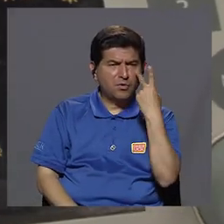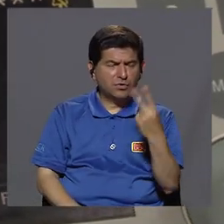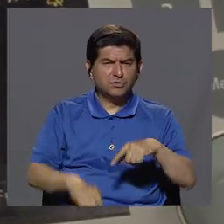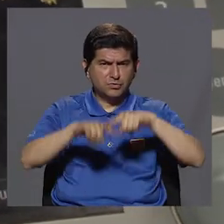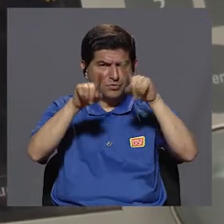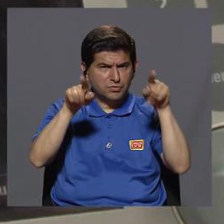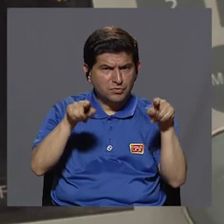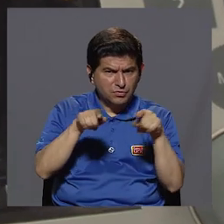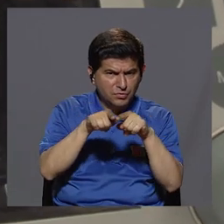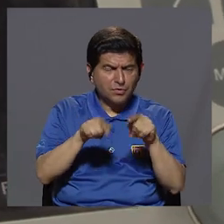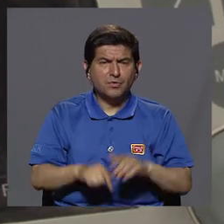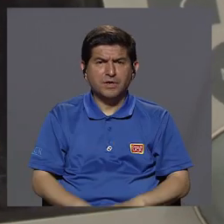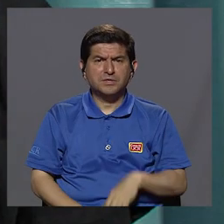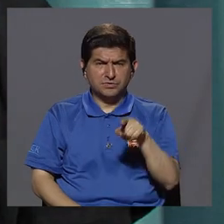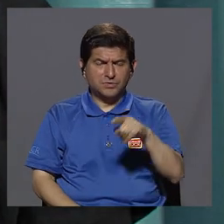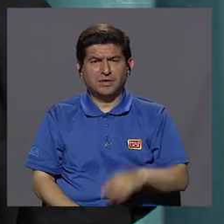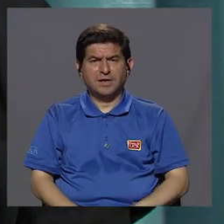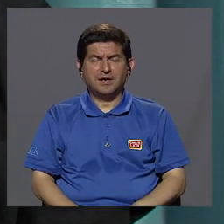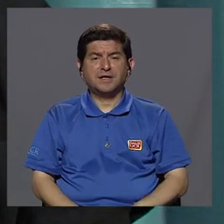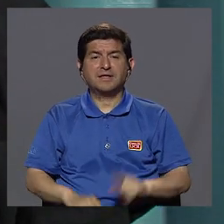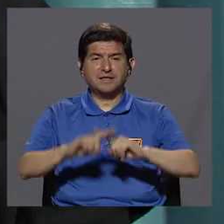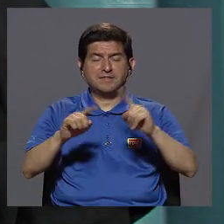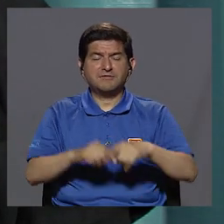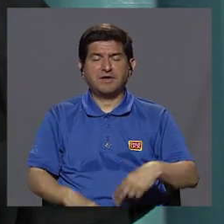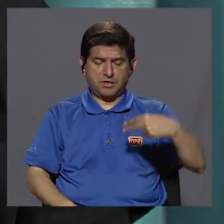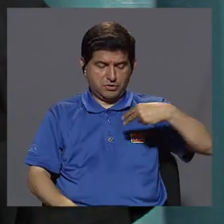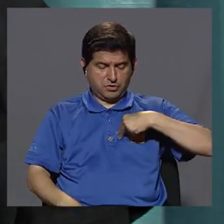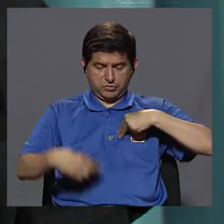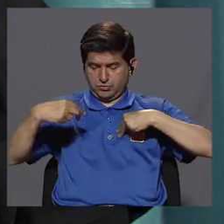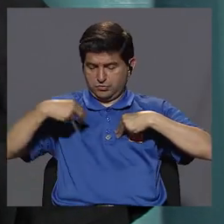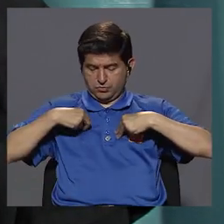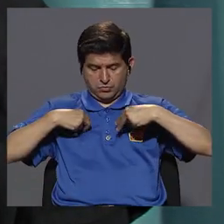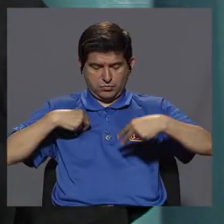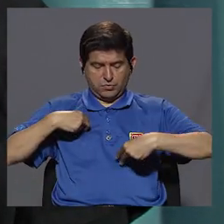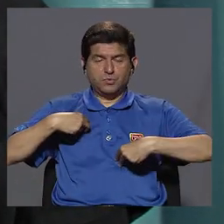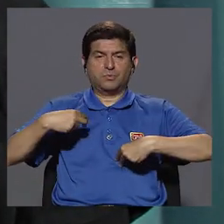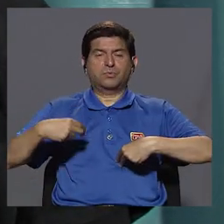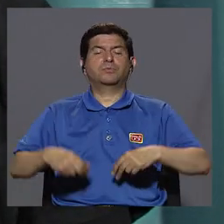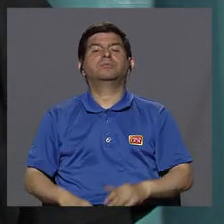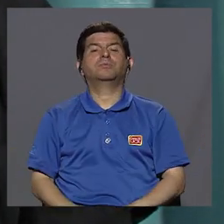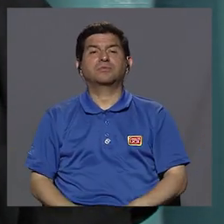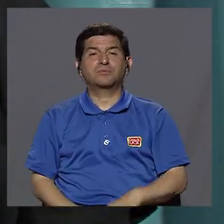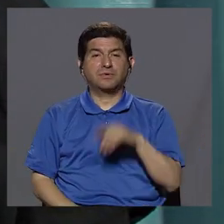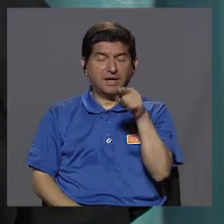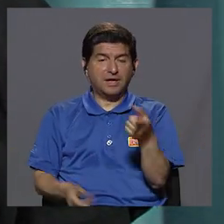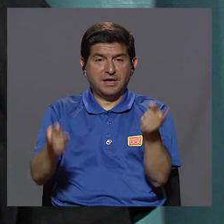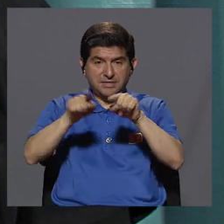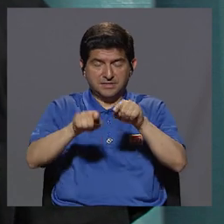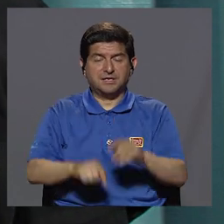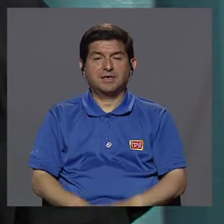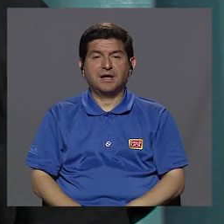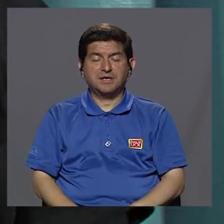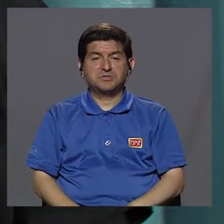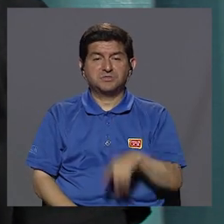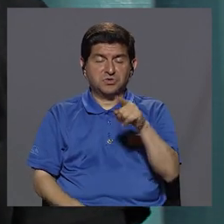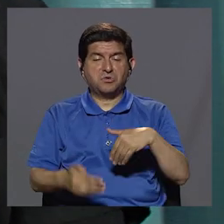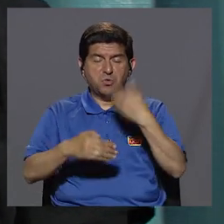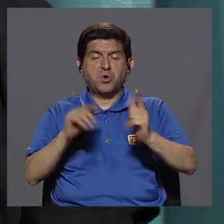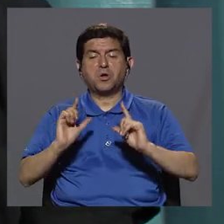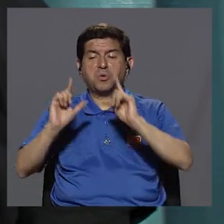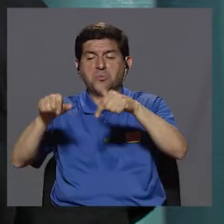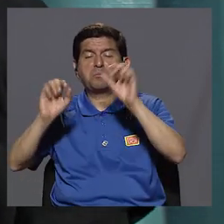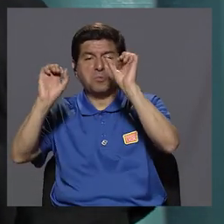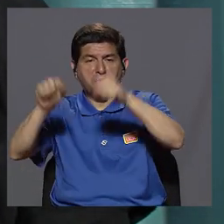corazón es como unas bombillas con una serie de electrodos que son básicamente con pegatinas que son desechables